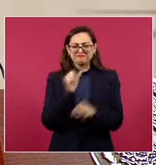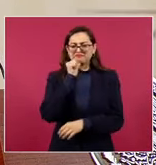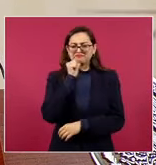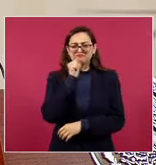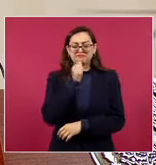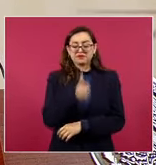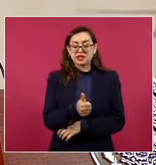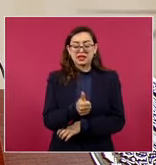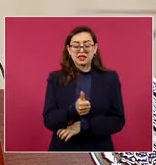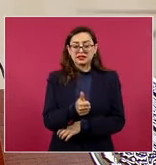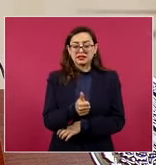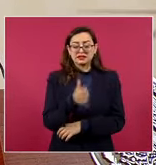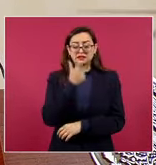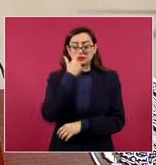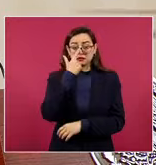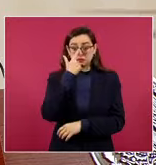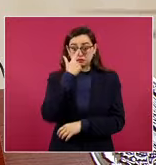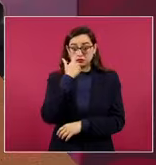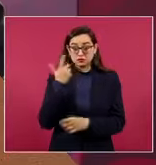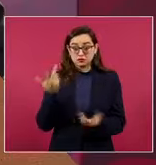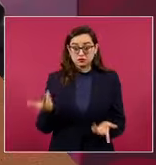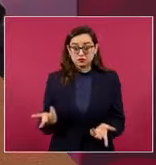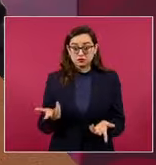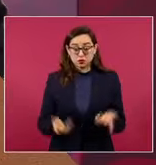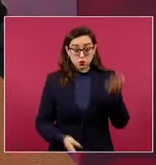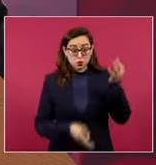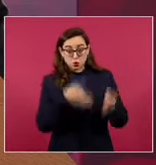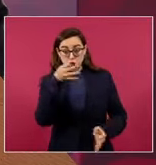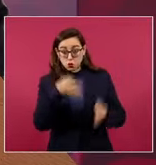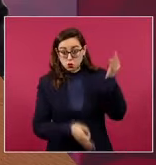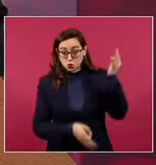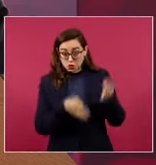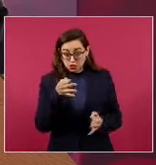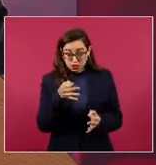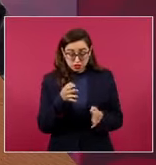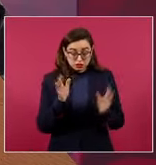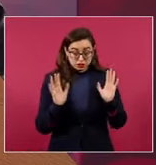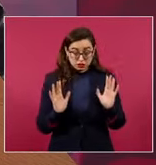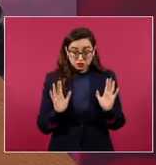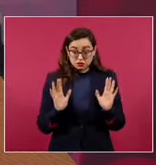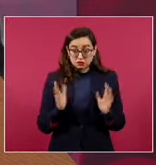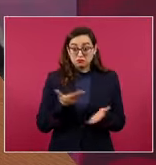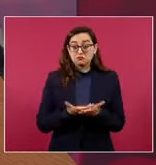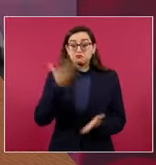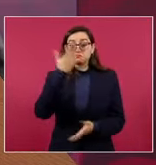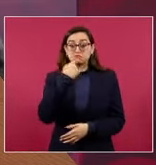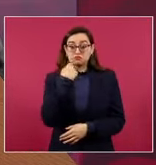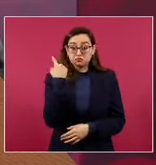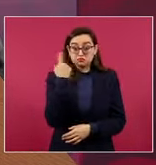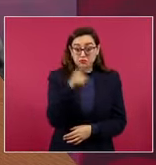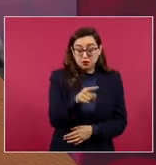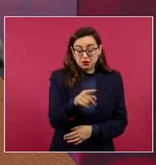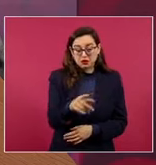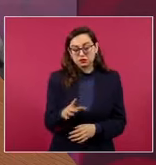solo que haya un juicio, una demanda.